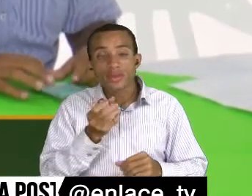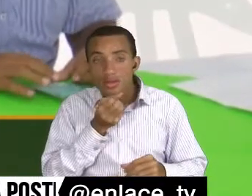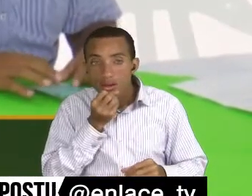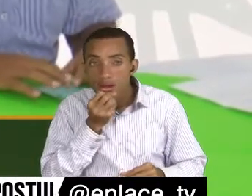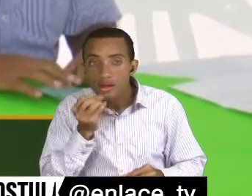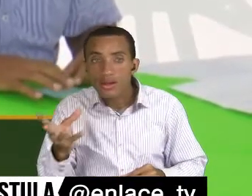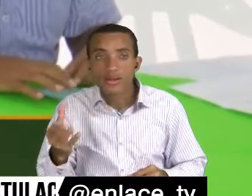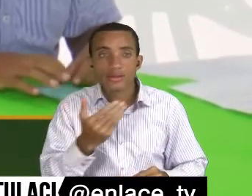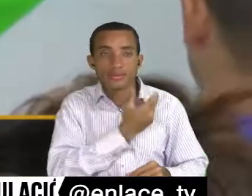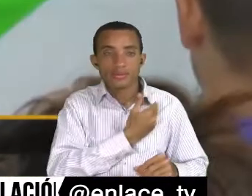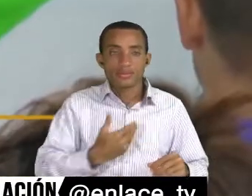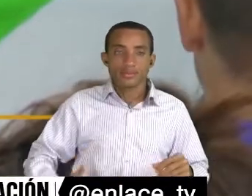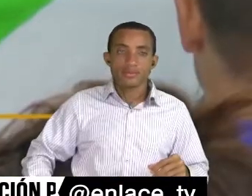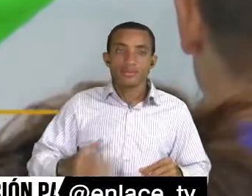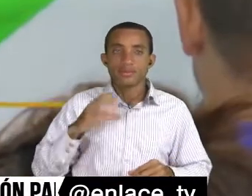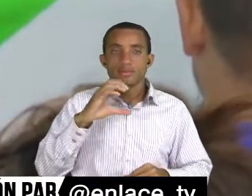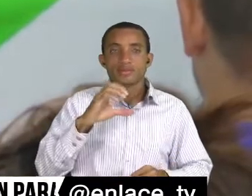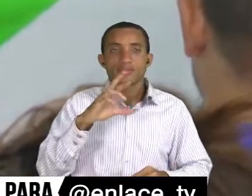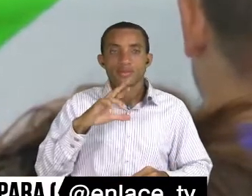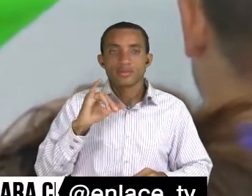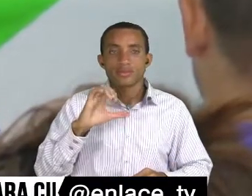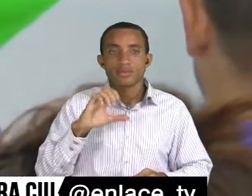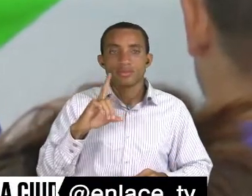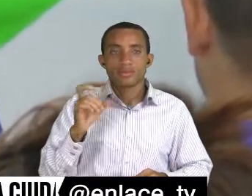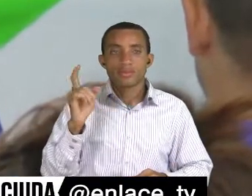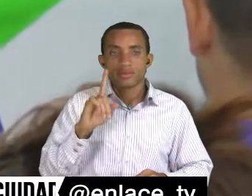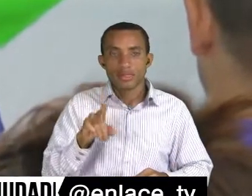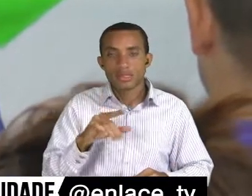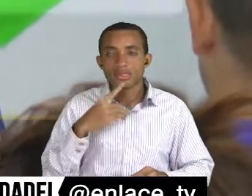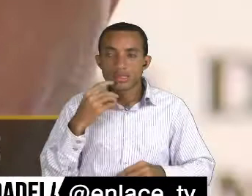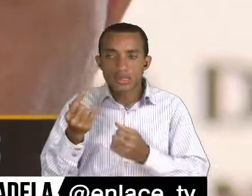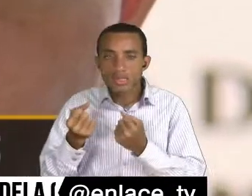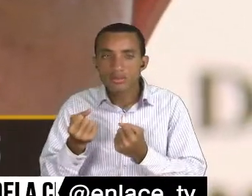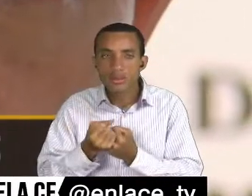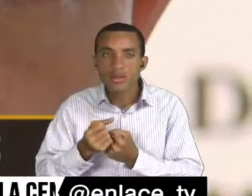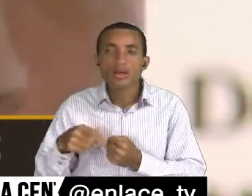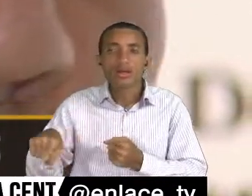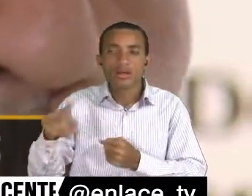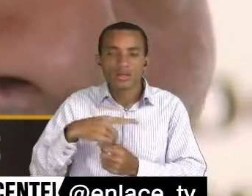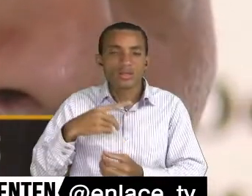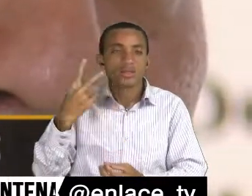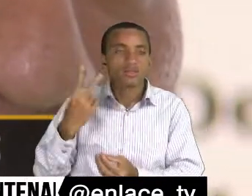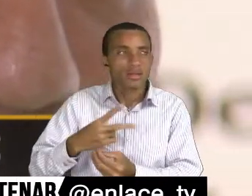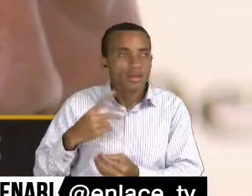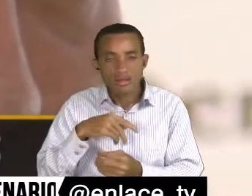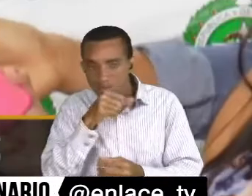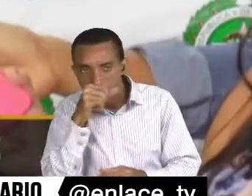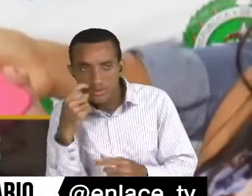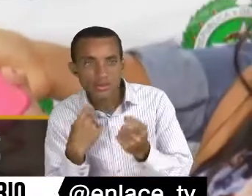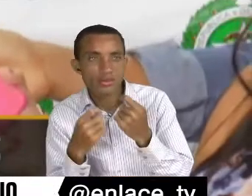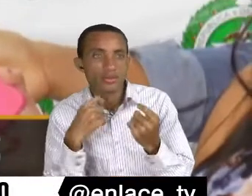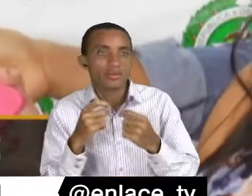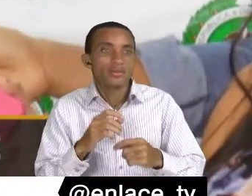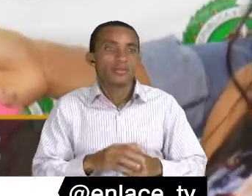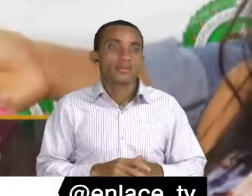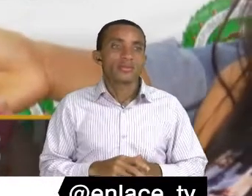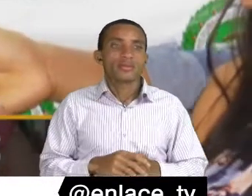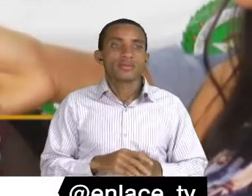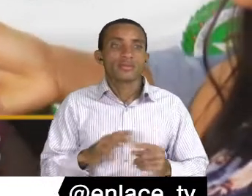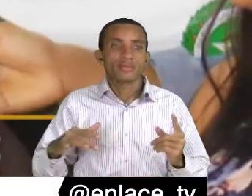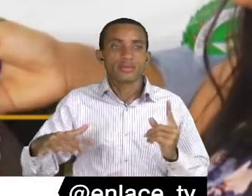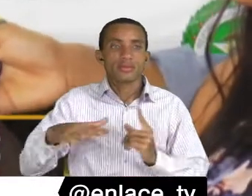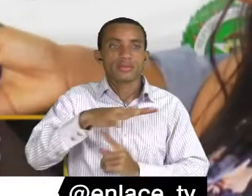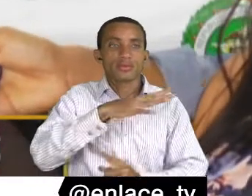sobre uniformados que presuntamente estarían delinquiendo con las organizaciones criminales encargadas del microtráfico en la ciudad. Referente pues a esta situación,